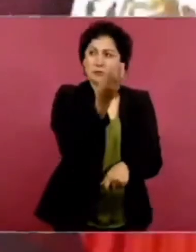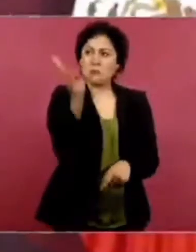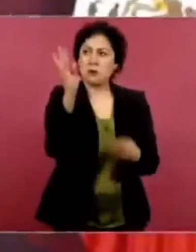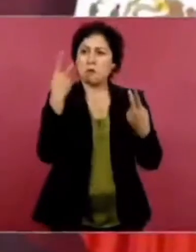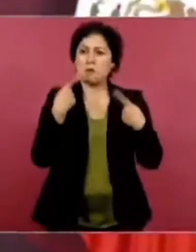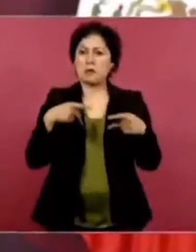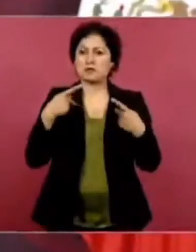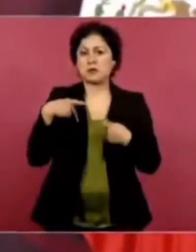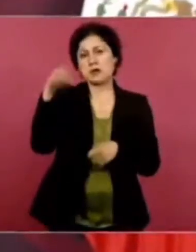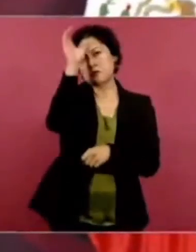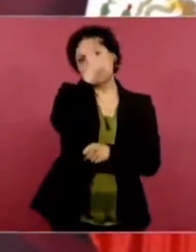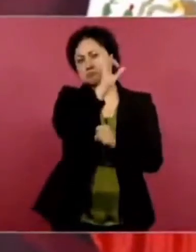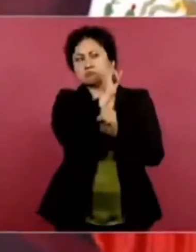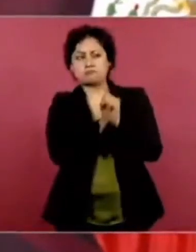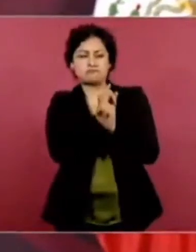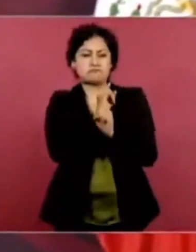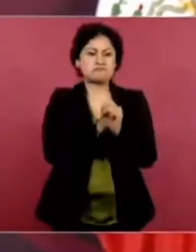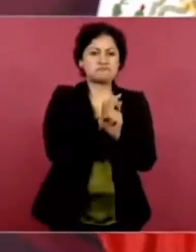que en vez de